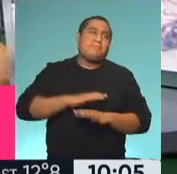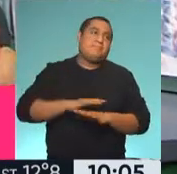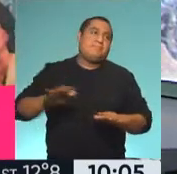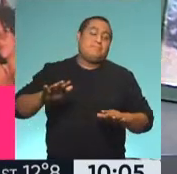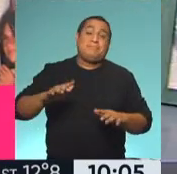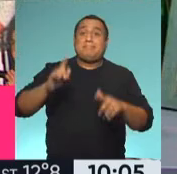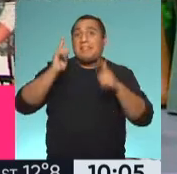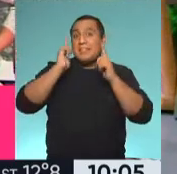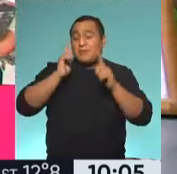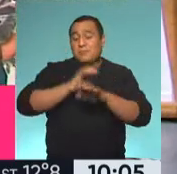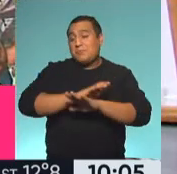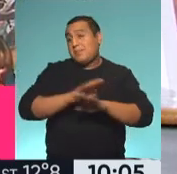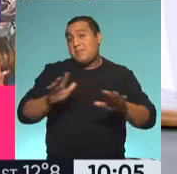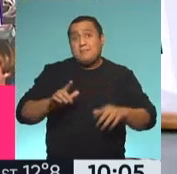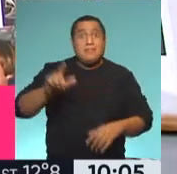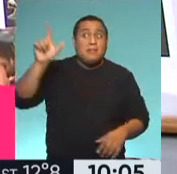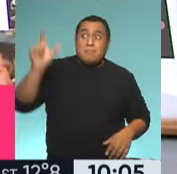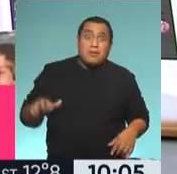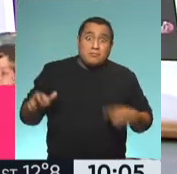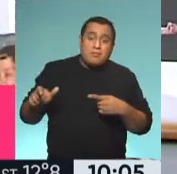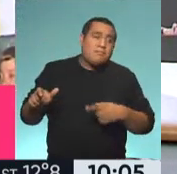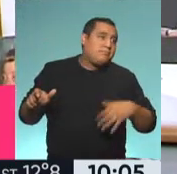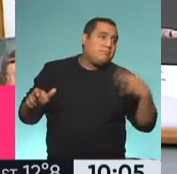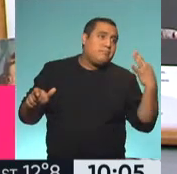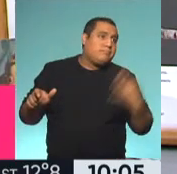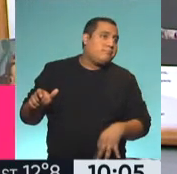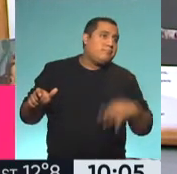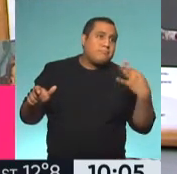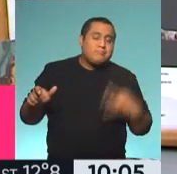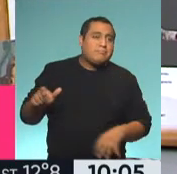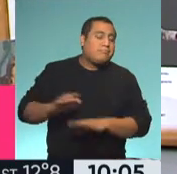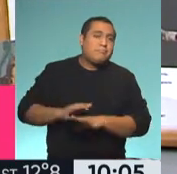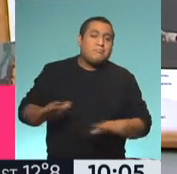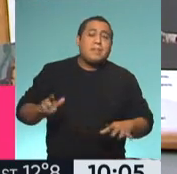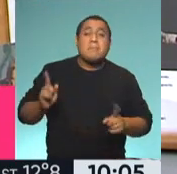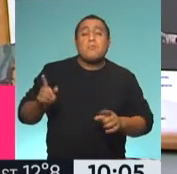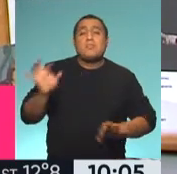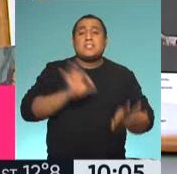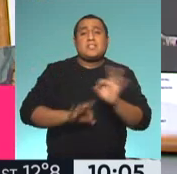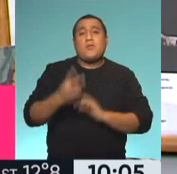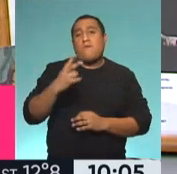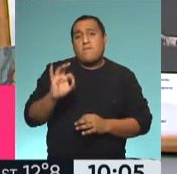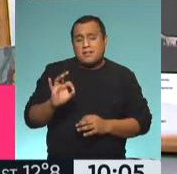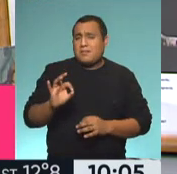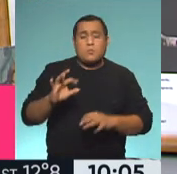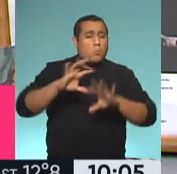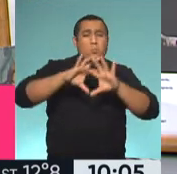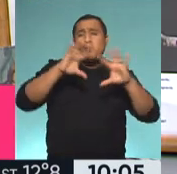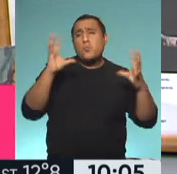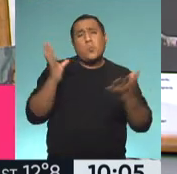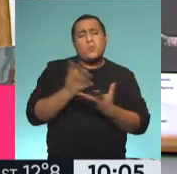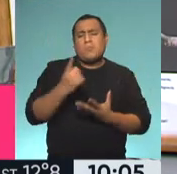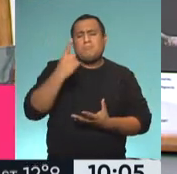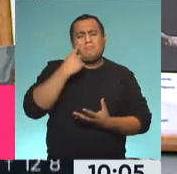a un genio, ¿no? Un genio del siglo XX y del mundo entero, ¿no? Es